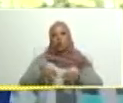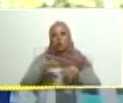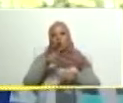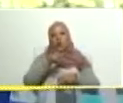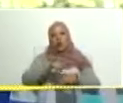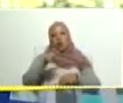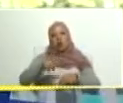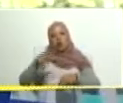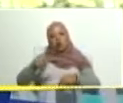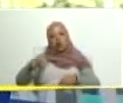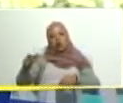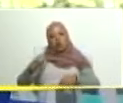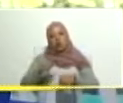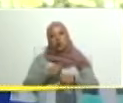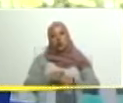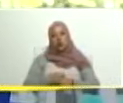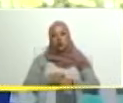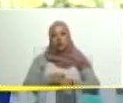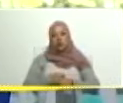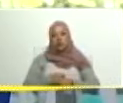ciudadana.